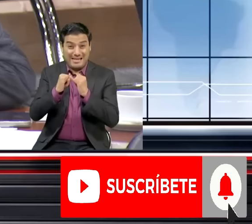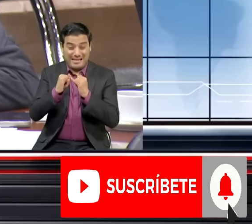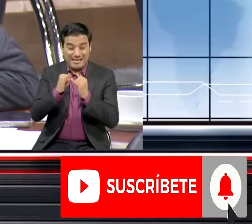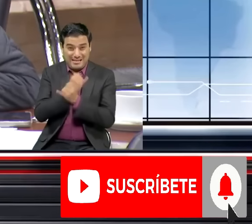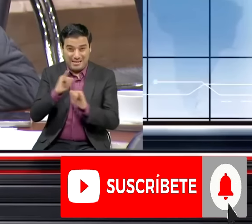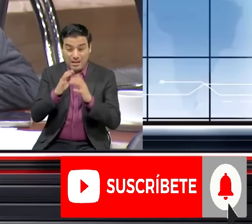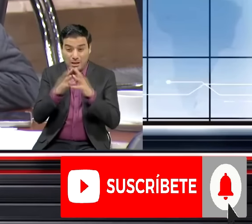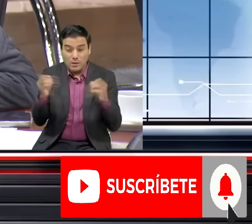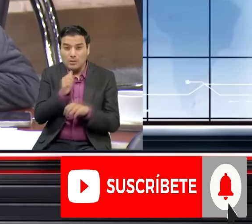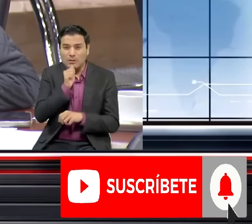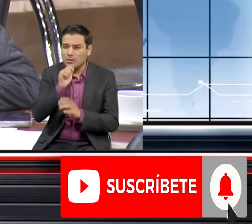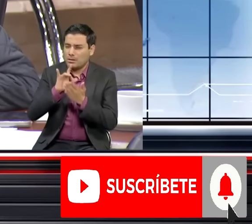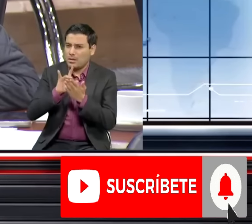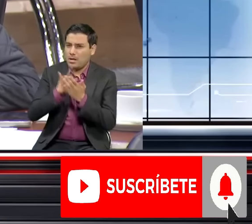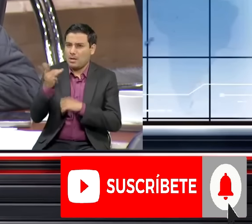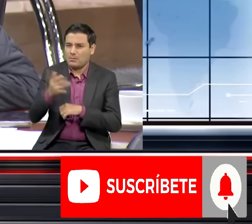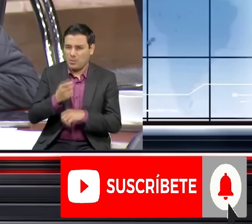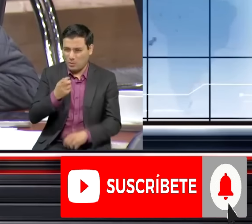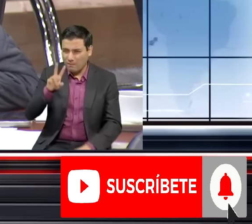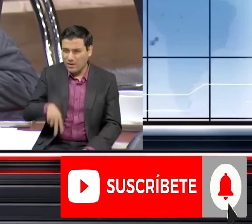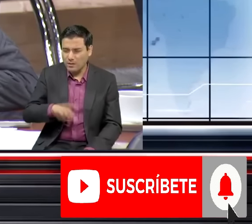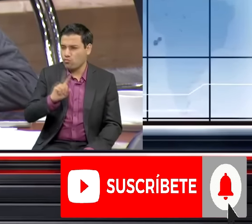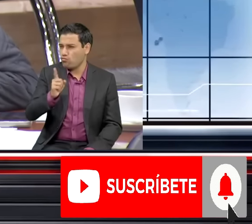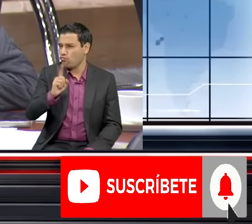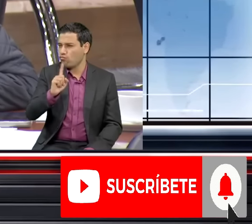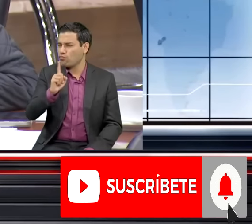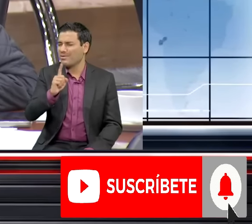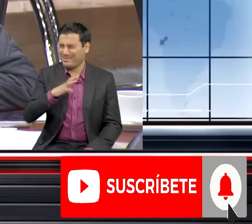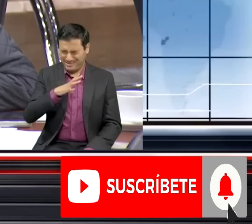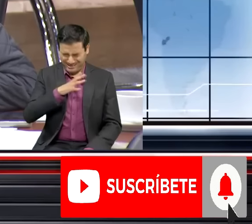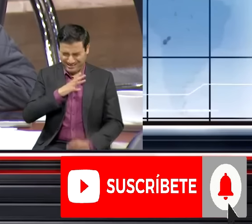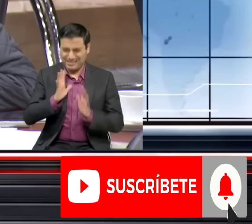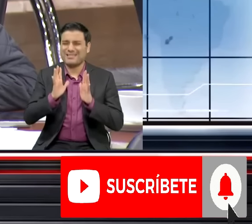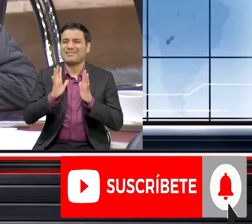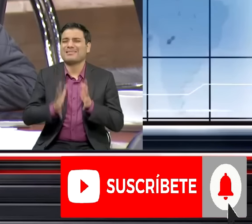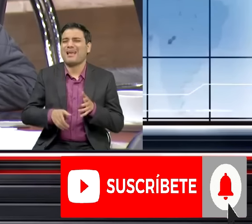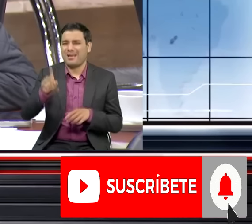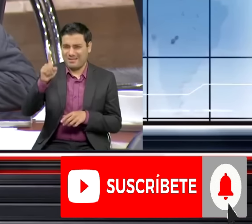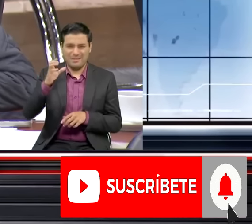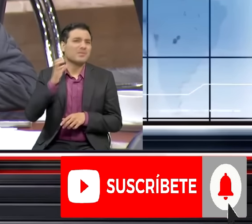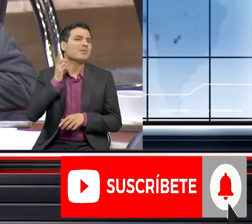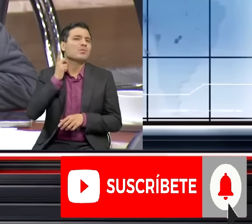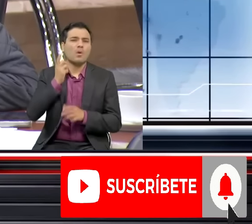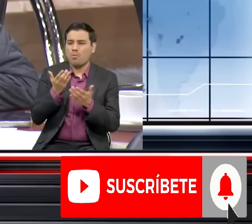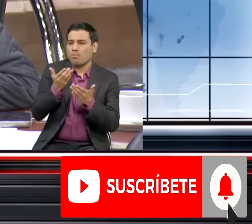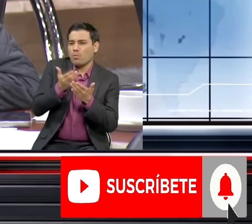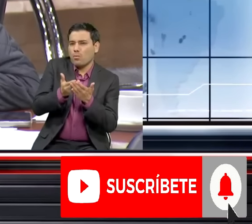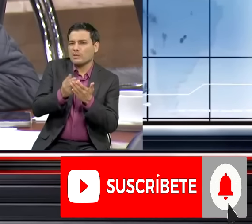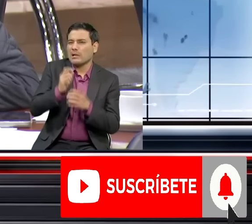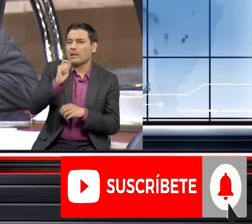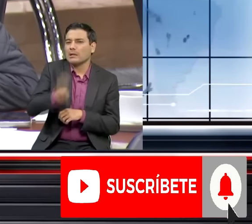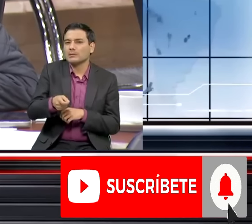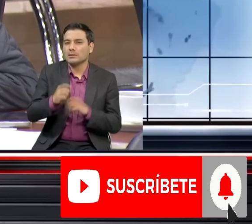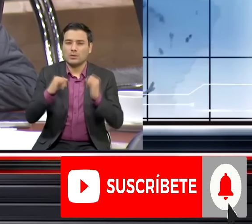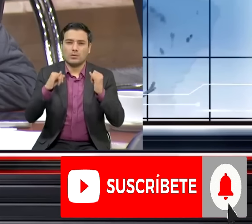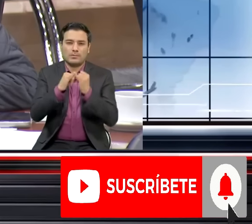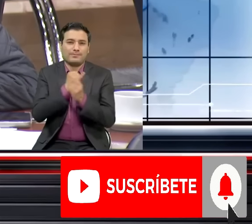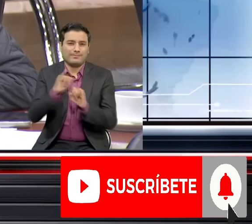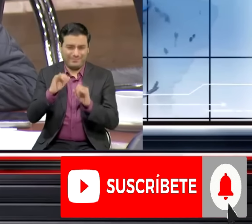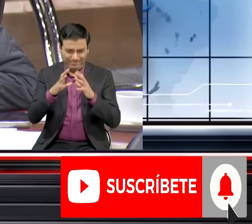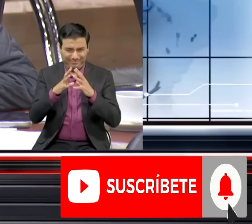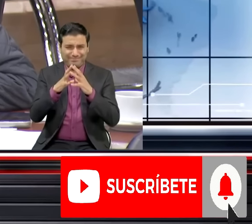por cierto, eso no es totalmente cierto, porque ya está una iniciativa en la Cámara donde buscan desaparecer a los órganos